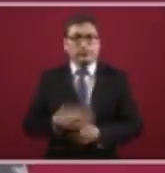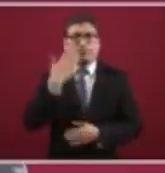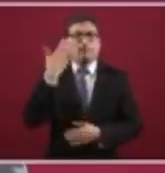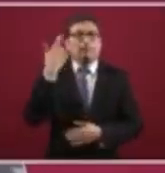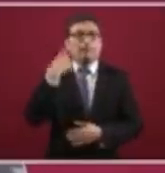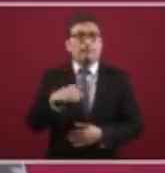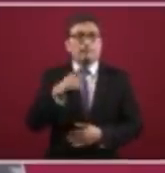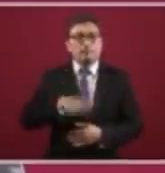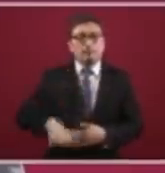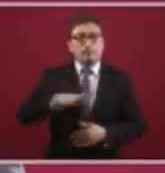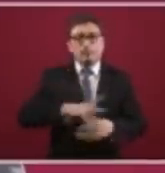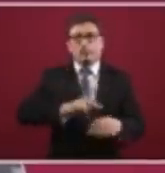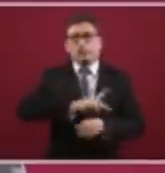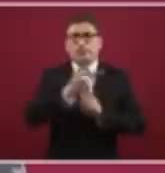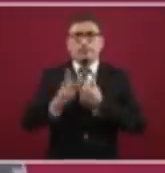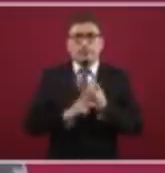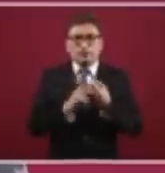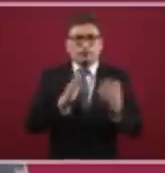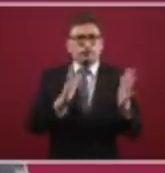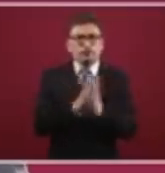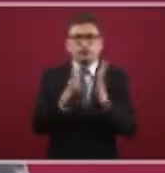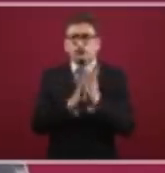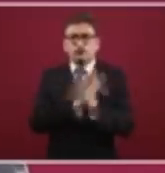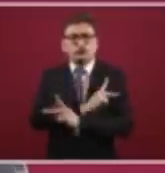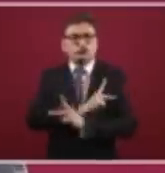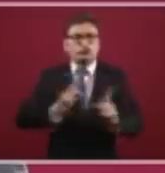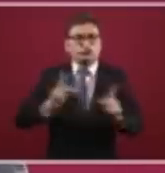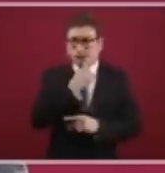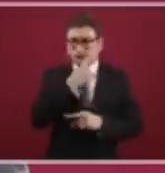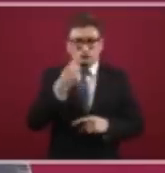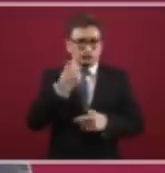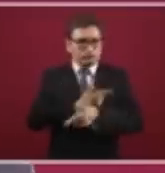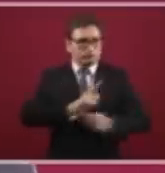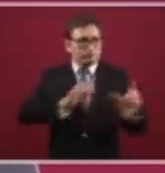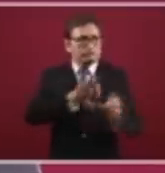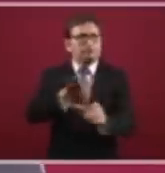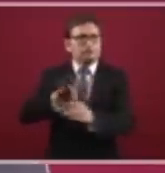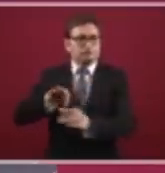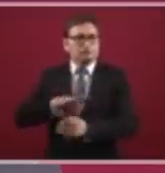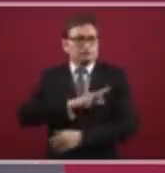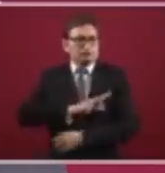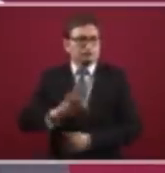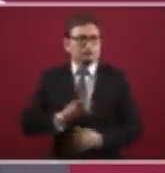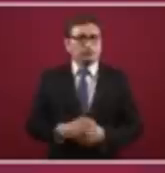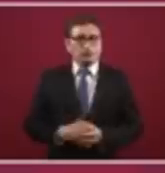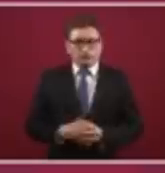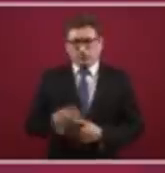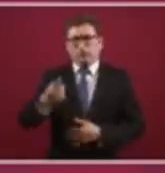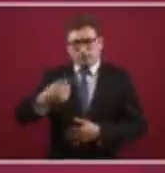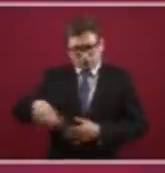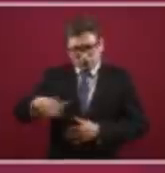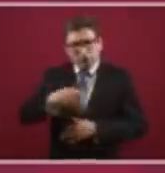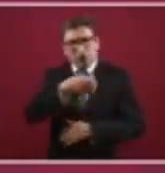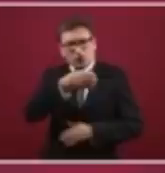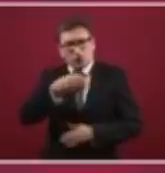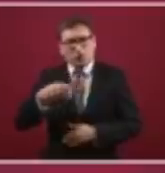democracia participativa este organícense